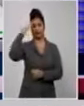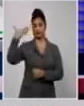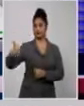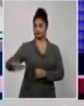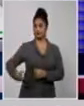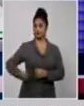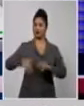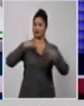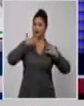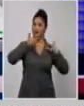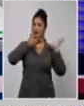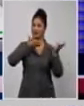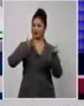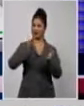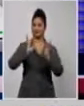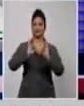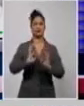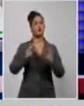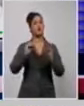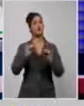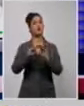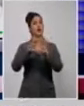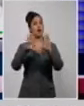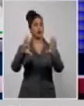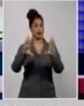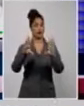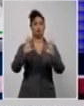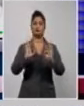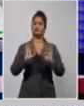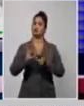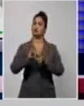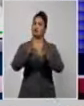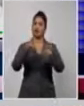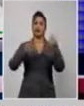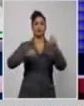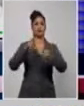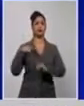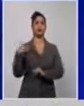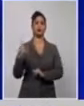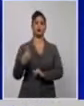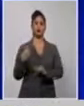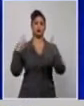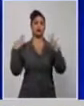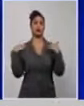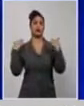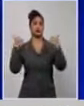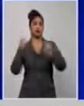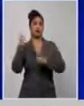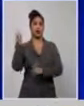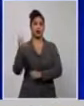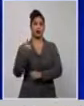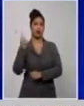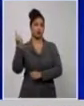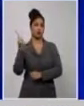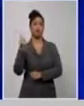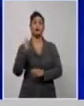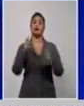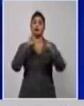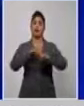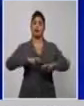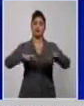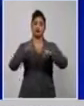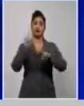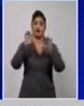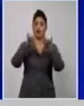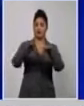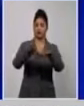como cada mañana ya al doctor Francisco Durán García, director nacional de epidemiología del Ministerio de Salud Pública. Bienvenido, doctor, muy